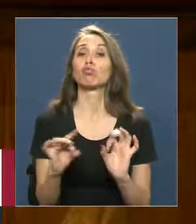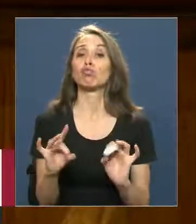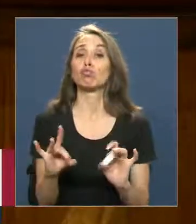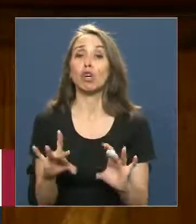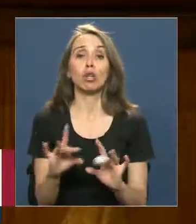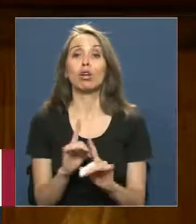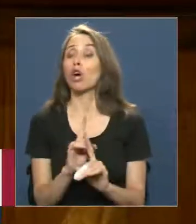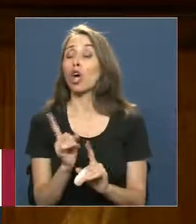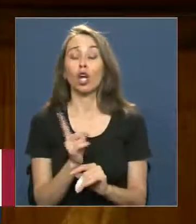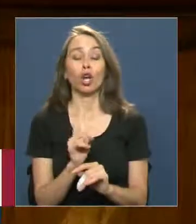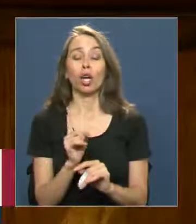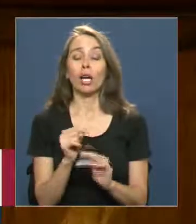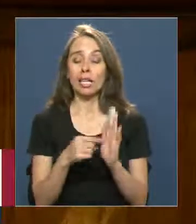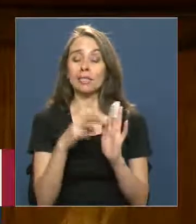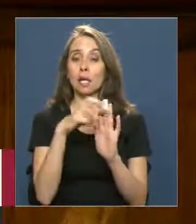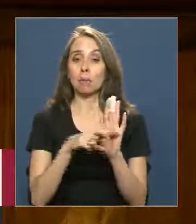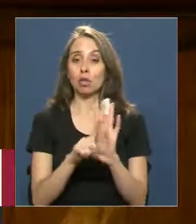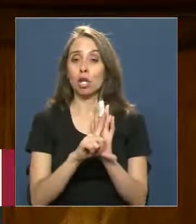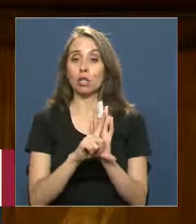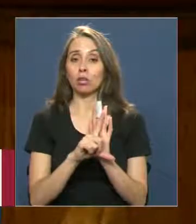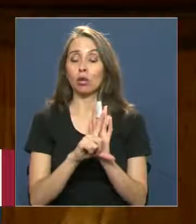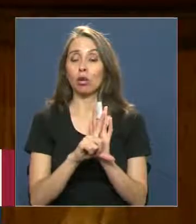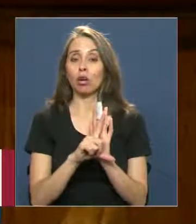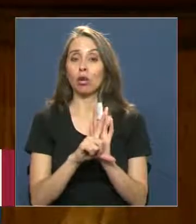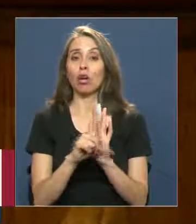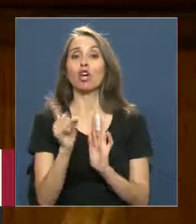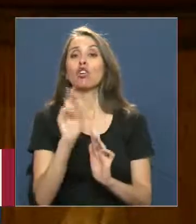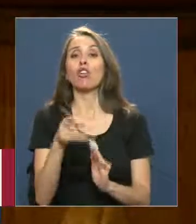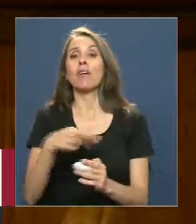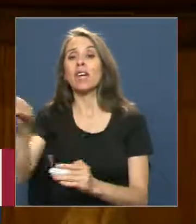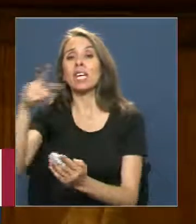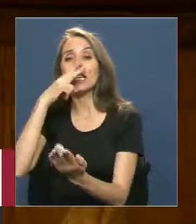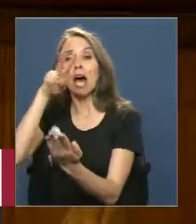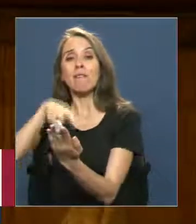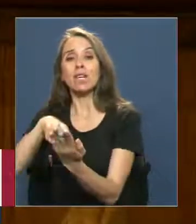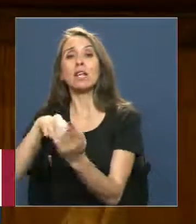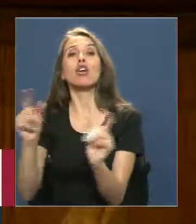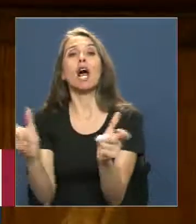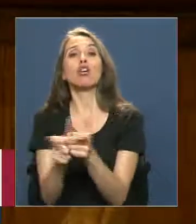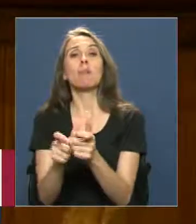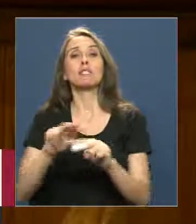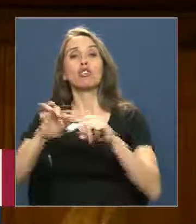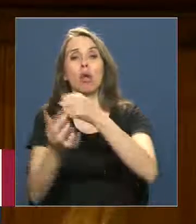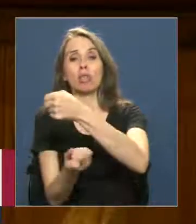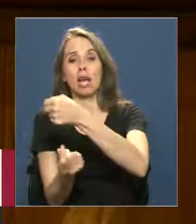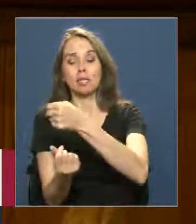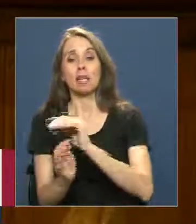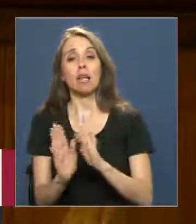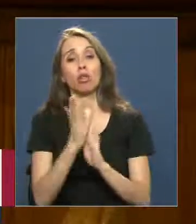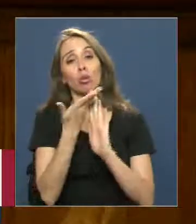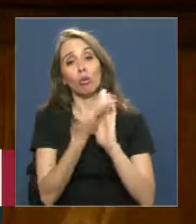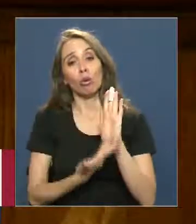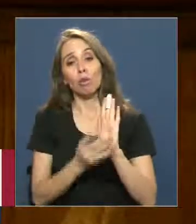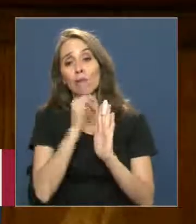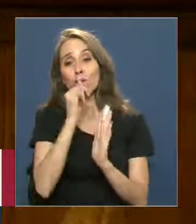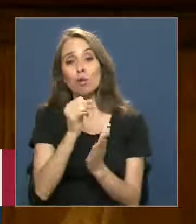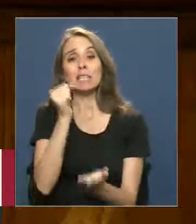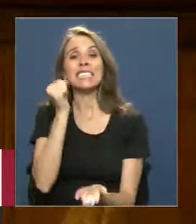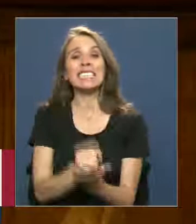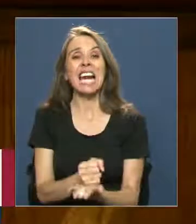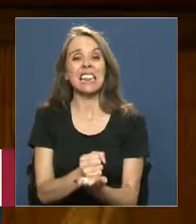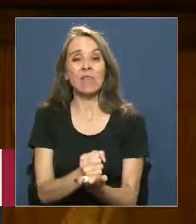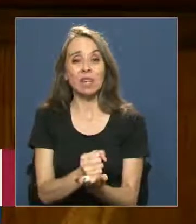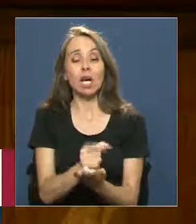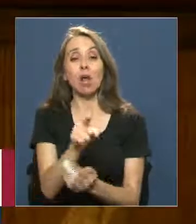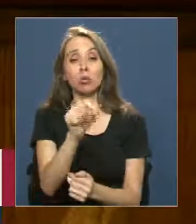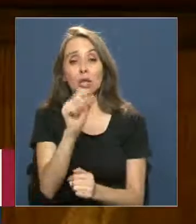que, que este proyecto no es competencia de la Comisión de Hacienda. Es cuanto puedo informar en el certificado que se encuentra en su